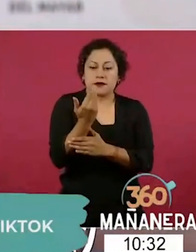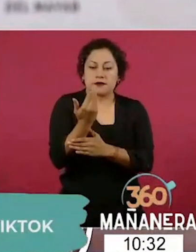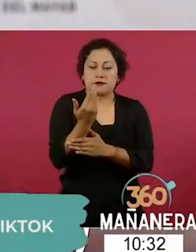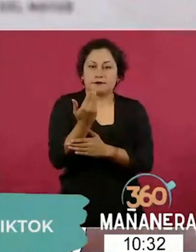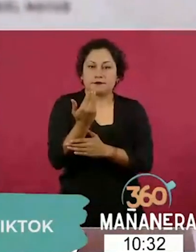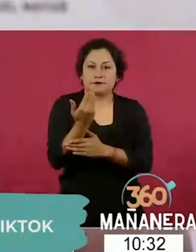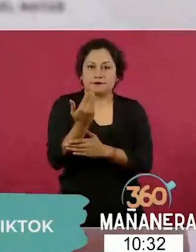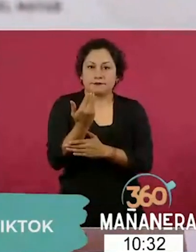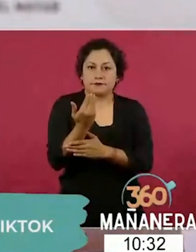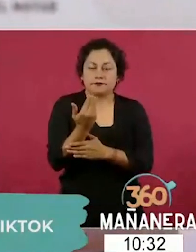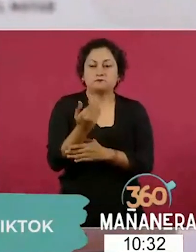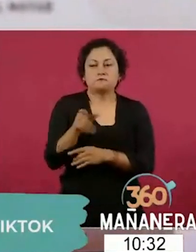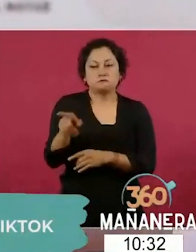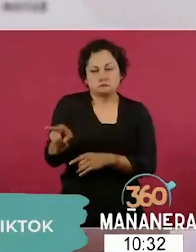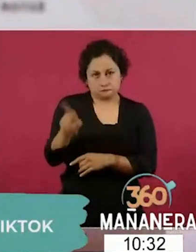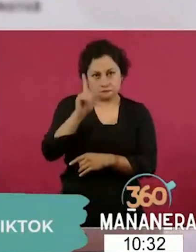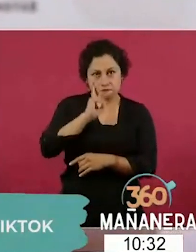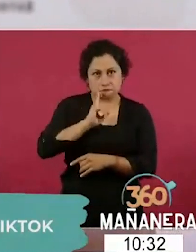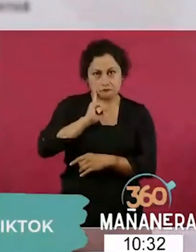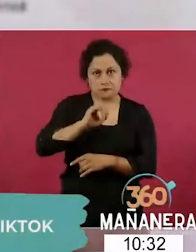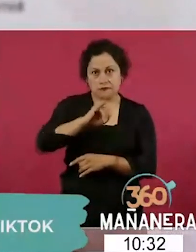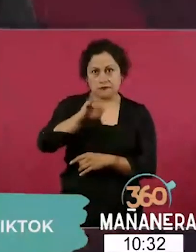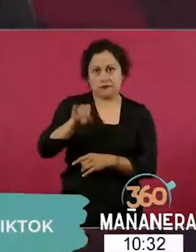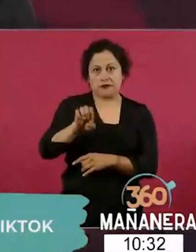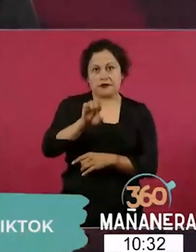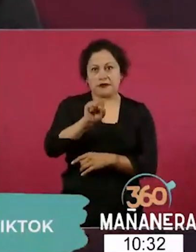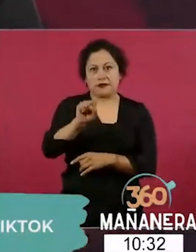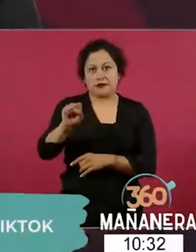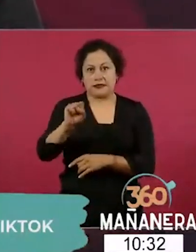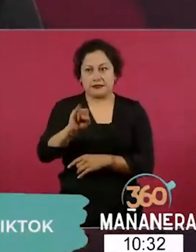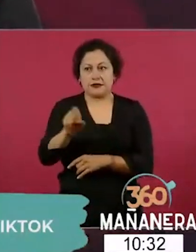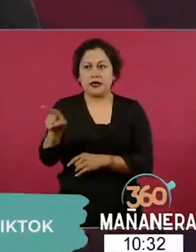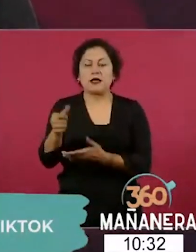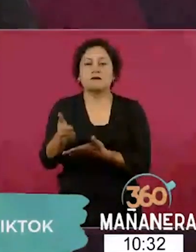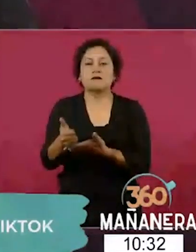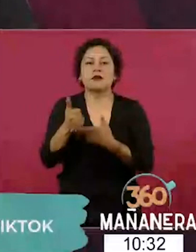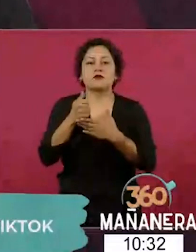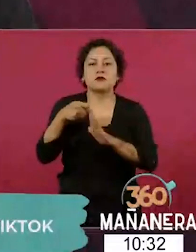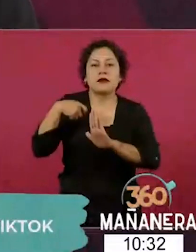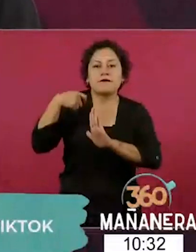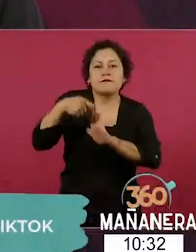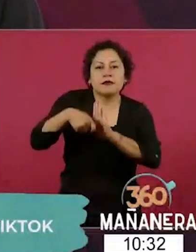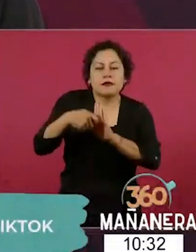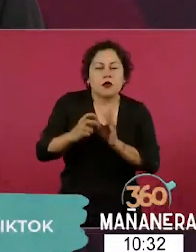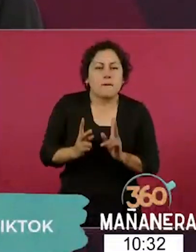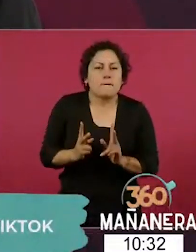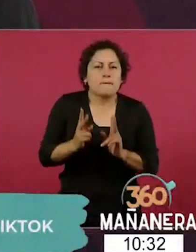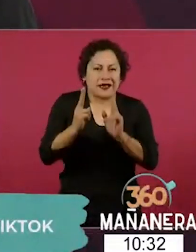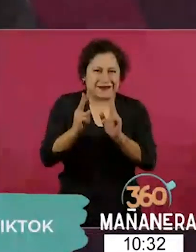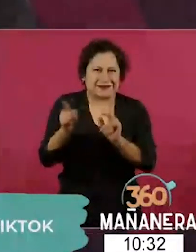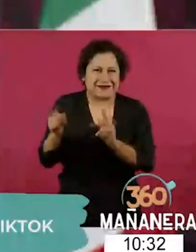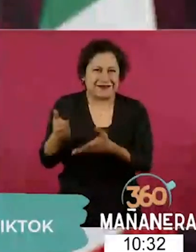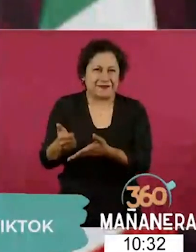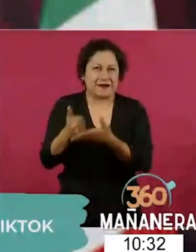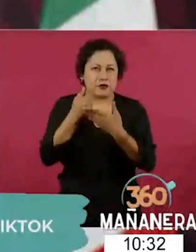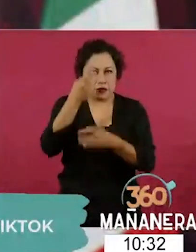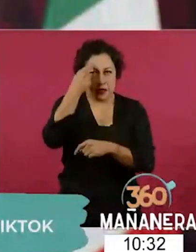me ayuda con los videos pequeños, subió al TikTok